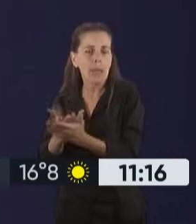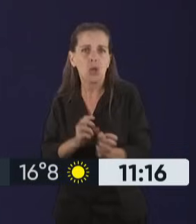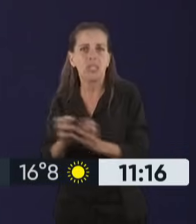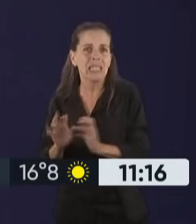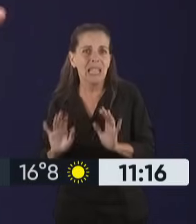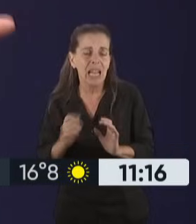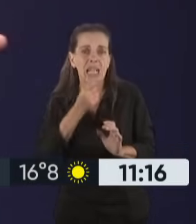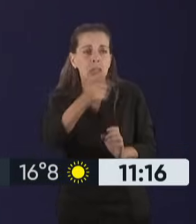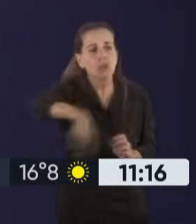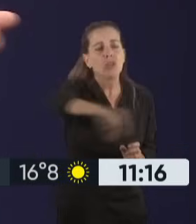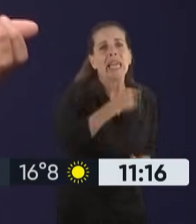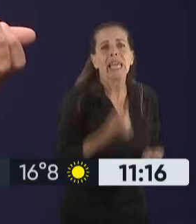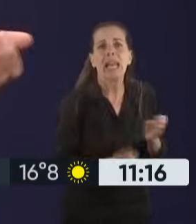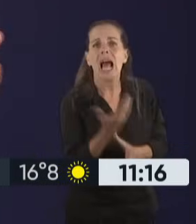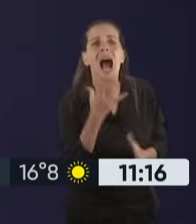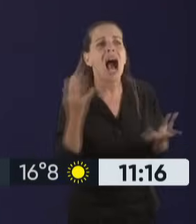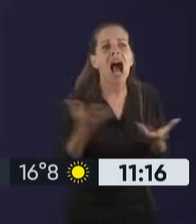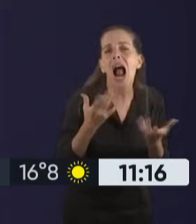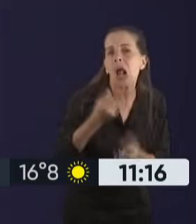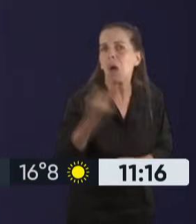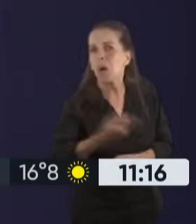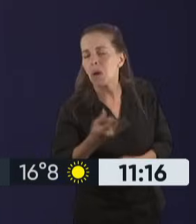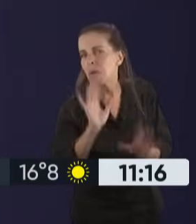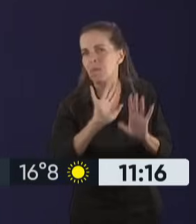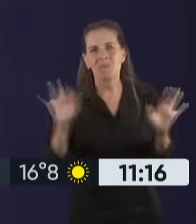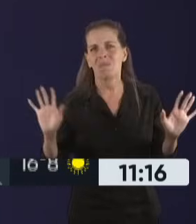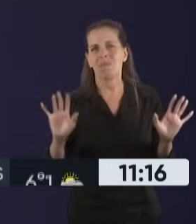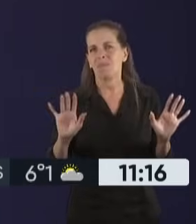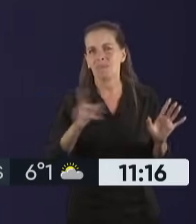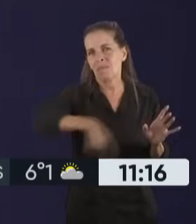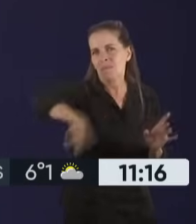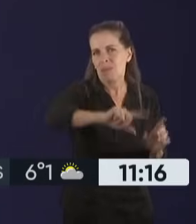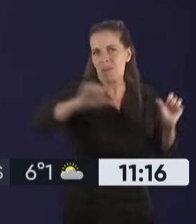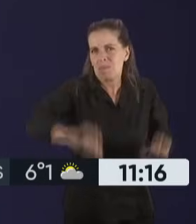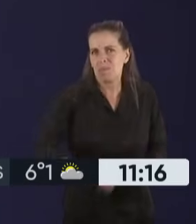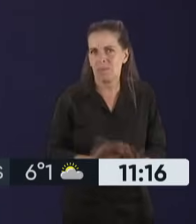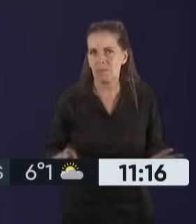Si quieren inventar una interna, no la van a lograr, no lo van a lograr porque no la hay.